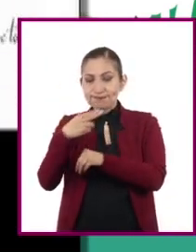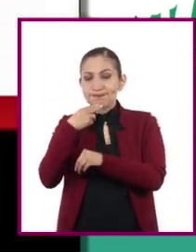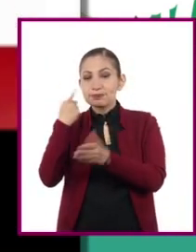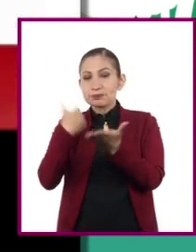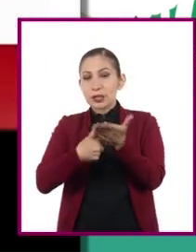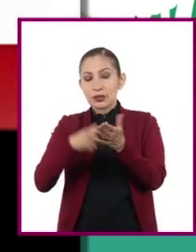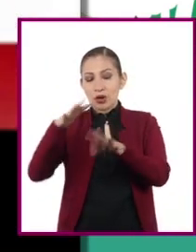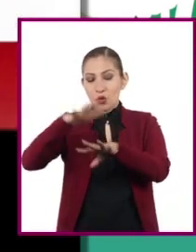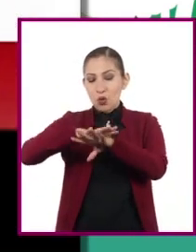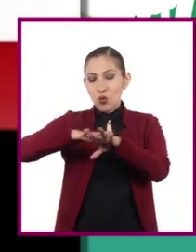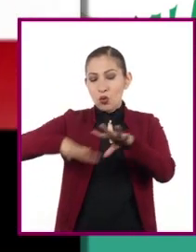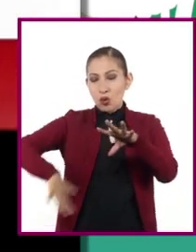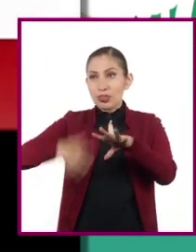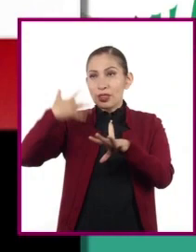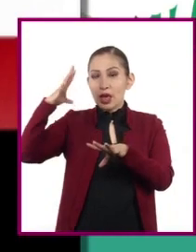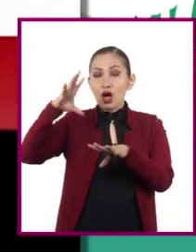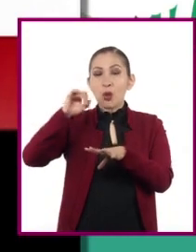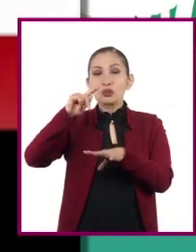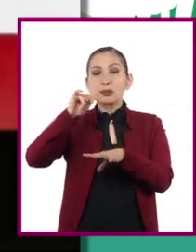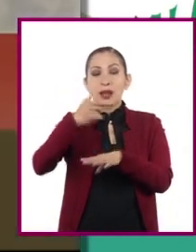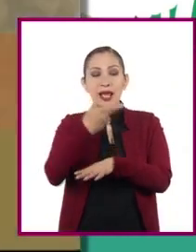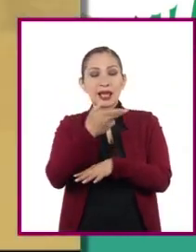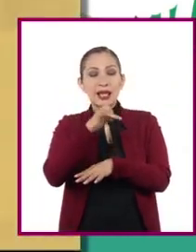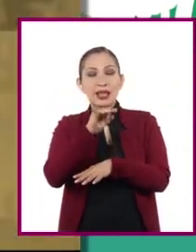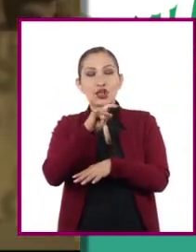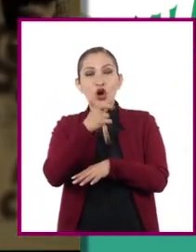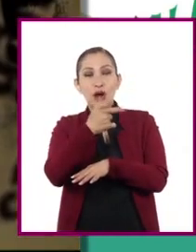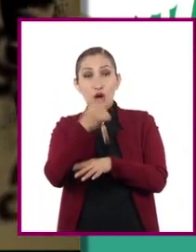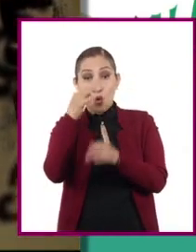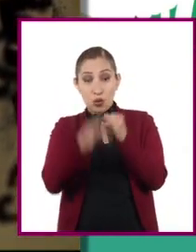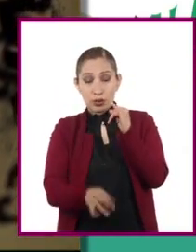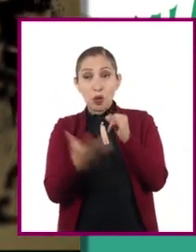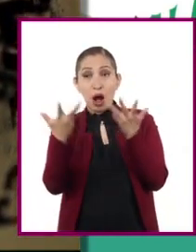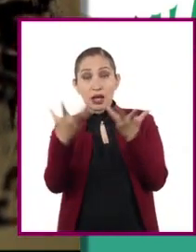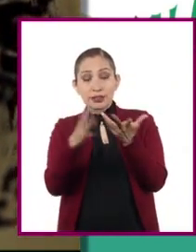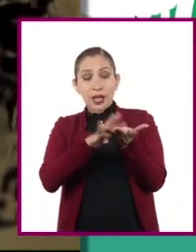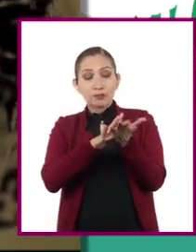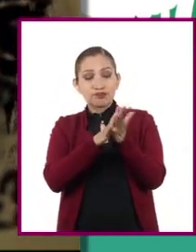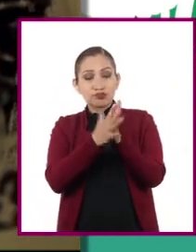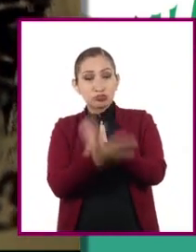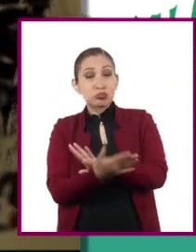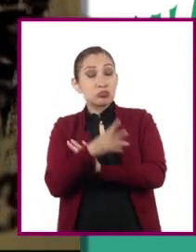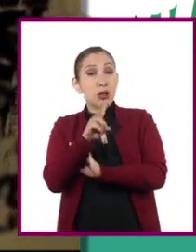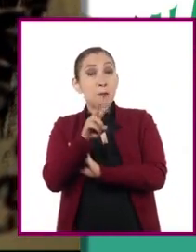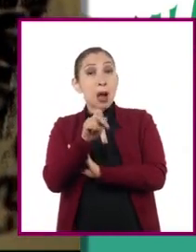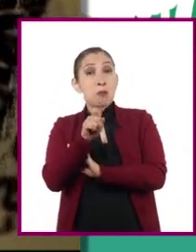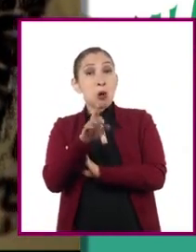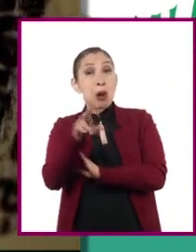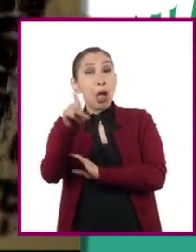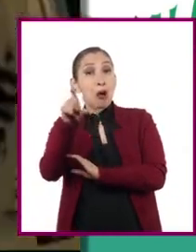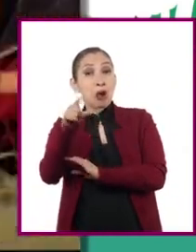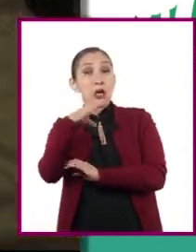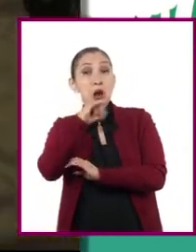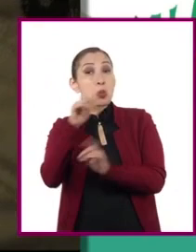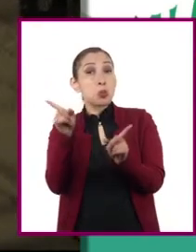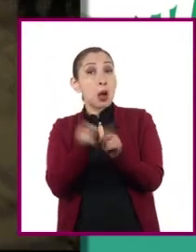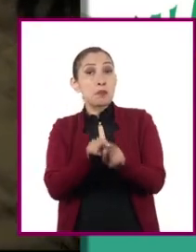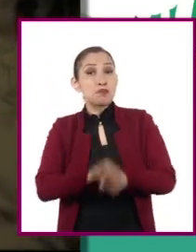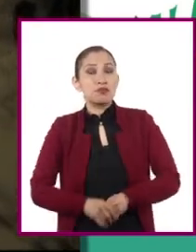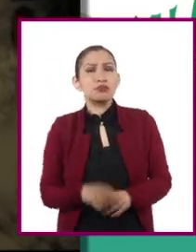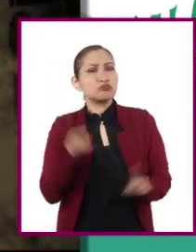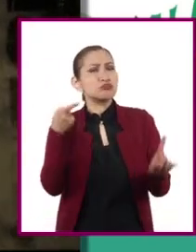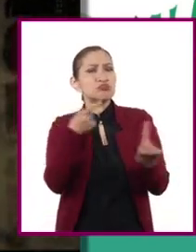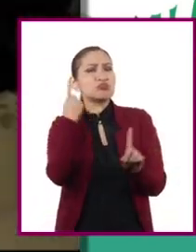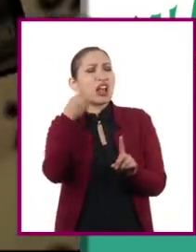funciona con celdas de combustible e hidrógeno y al final del proceso emite solamente vapor de agua y calor. ¿Cuál